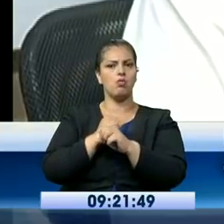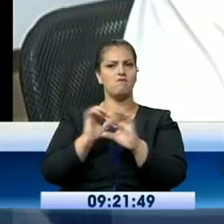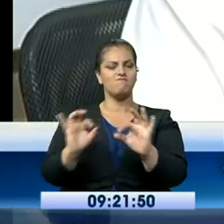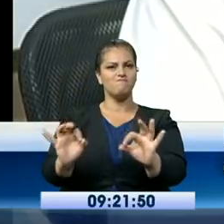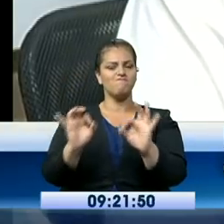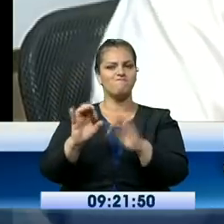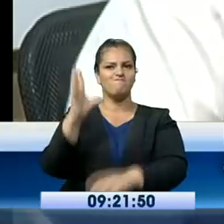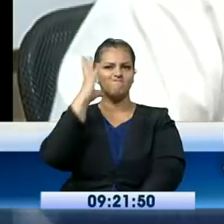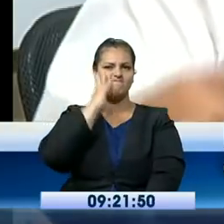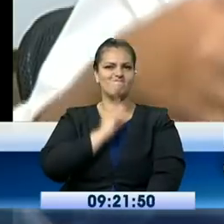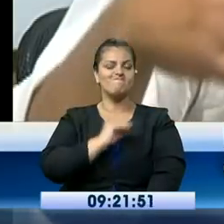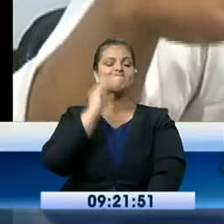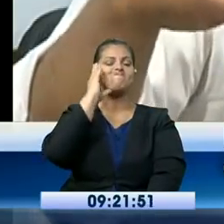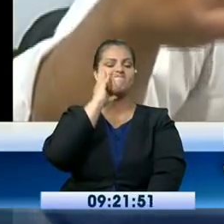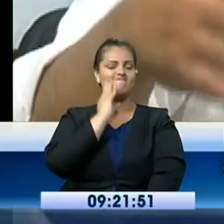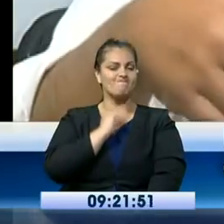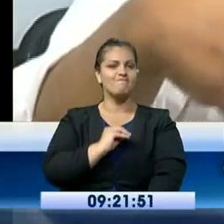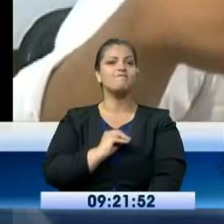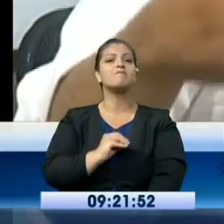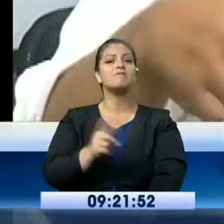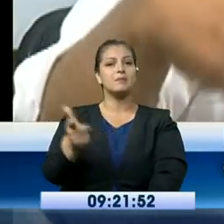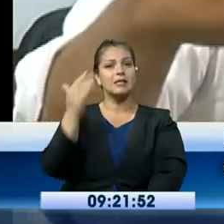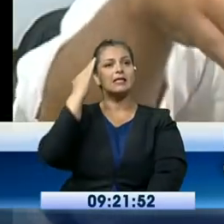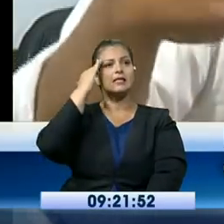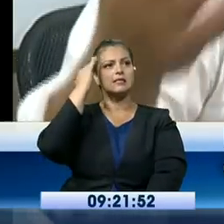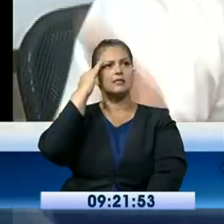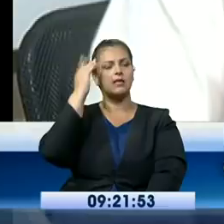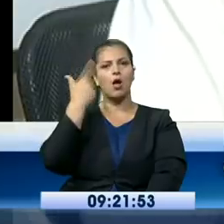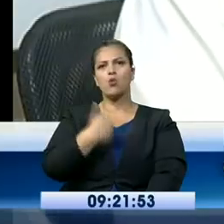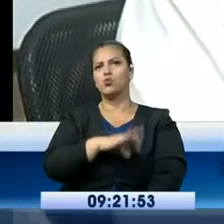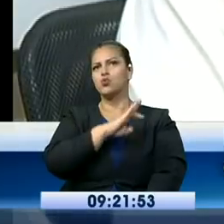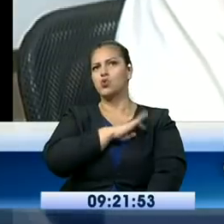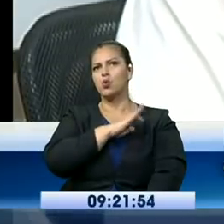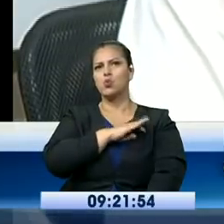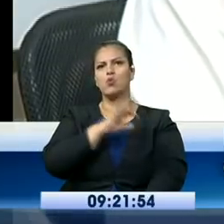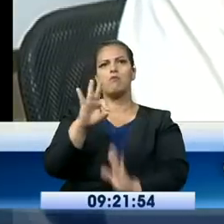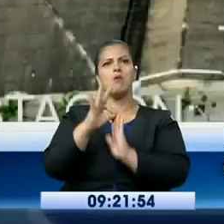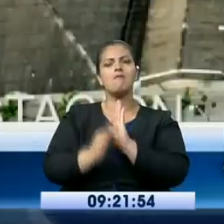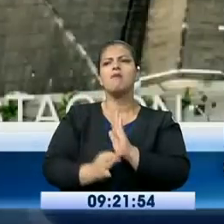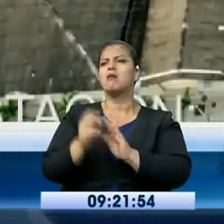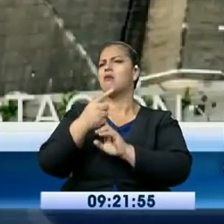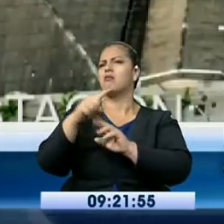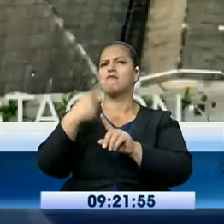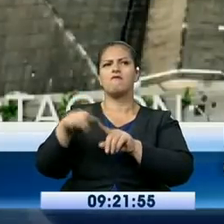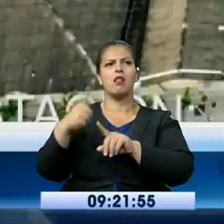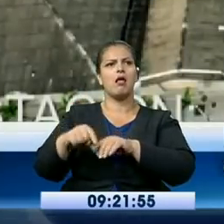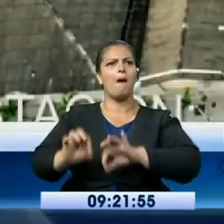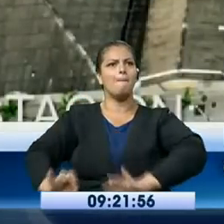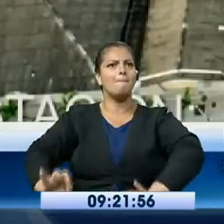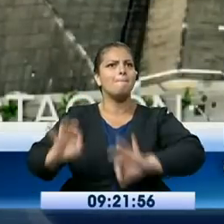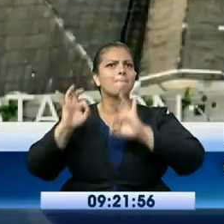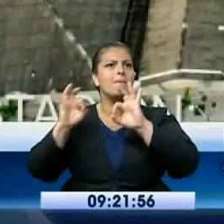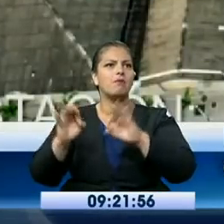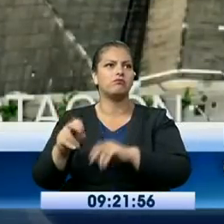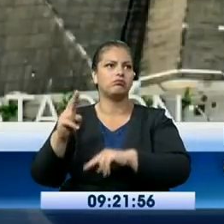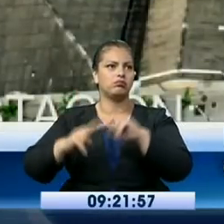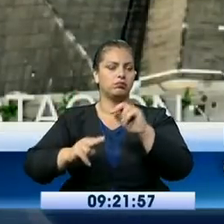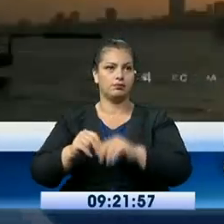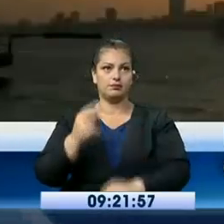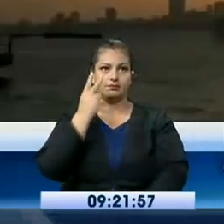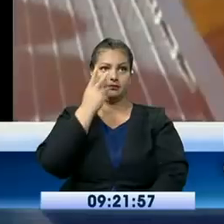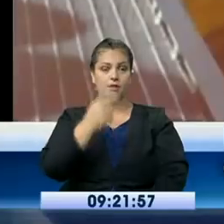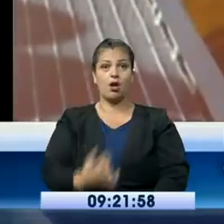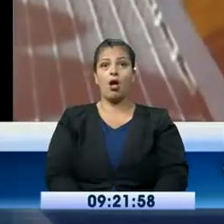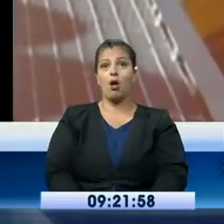experiencia la solvencia técnica ética para mandar al negocio la tiene se calcula que cerca de 40 mil personas que hoy